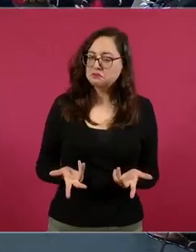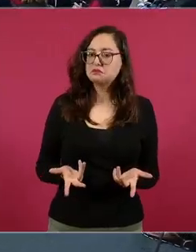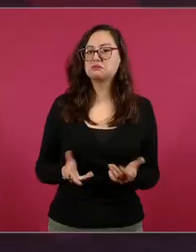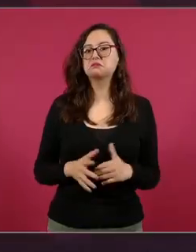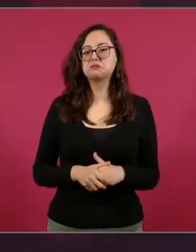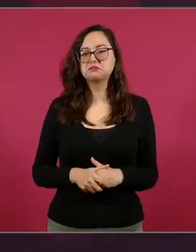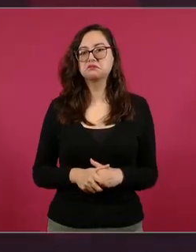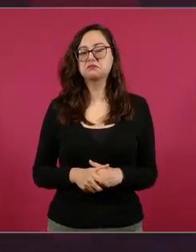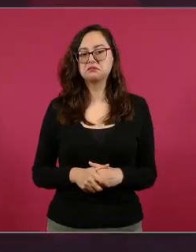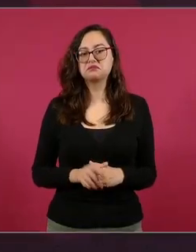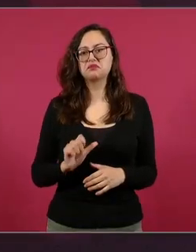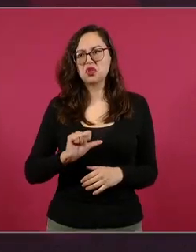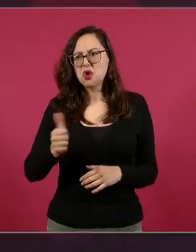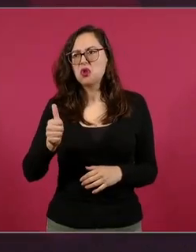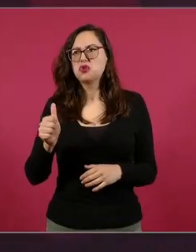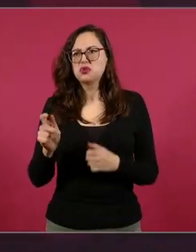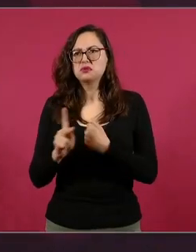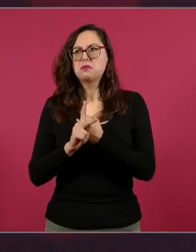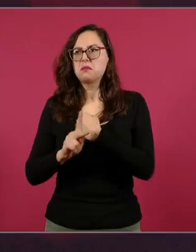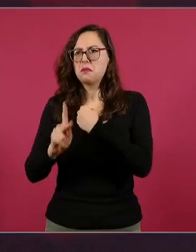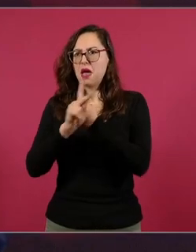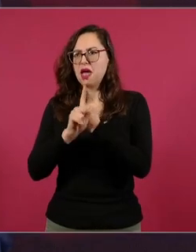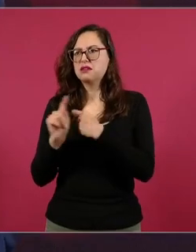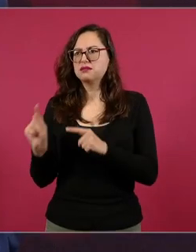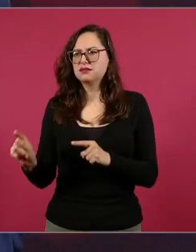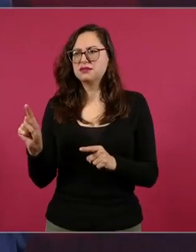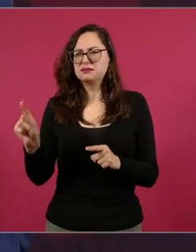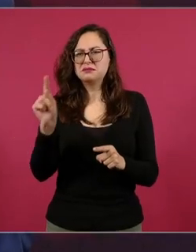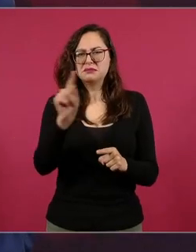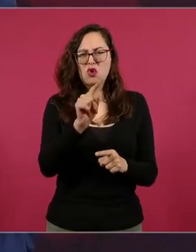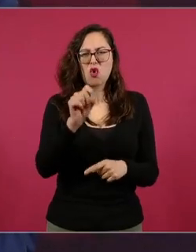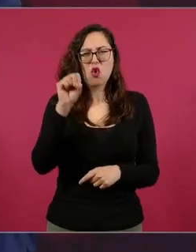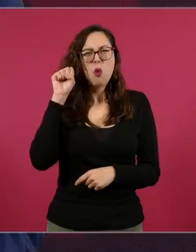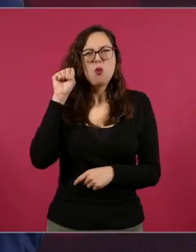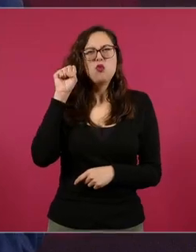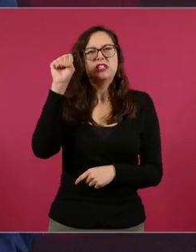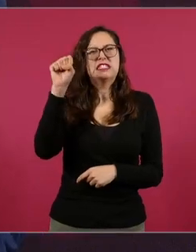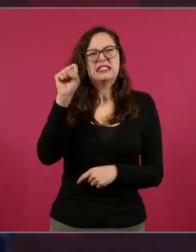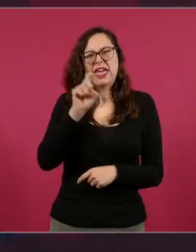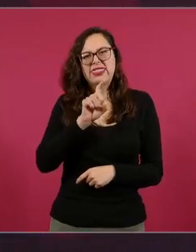y en otros casos también ha sucedido, he visto eso.